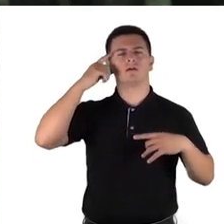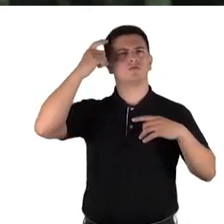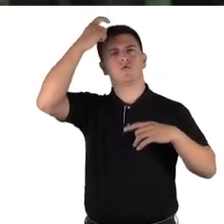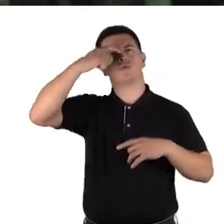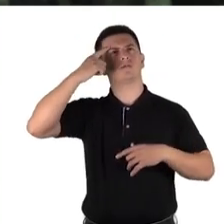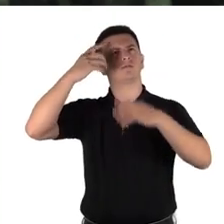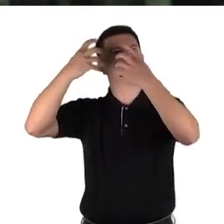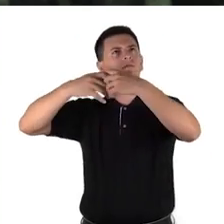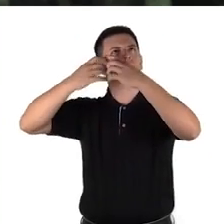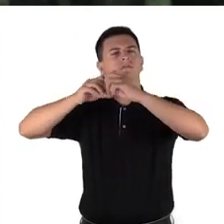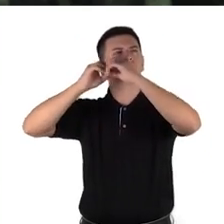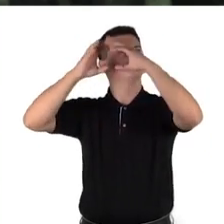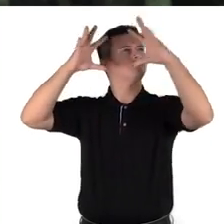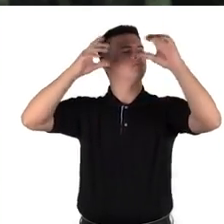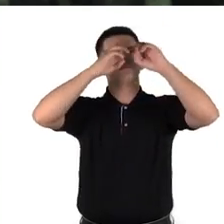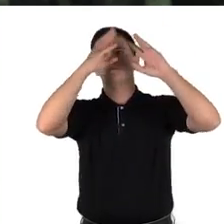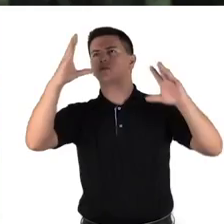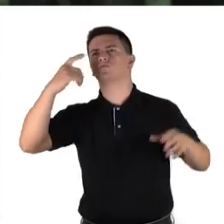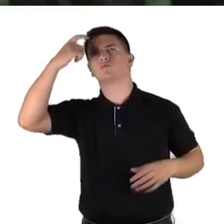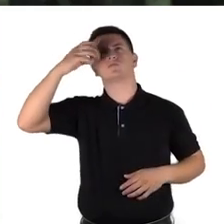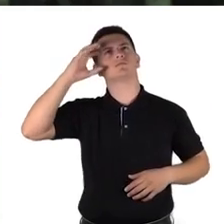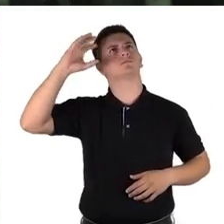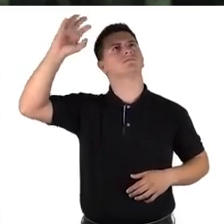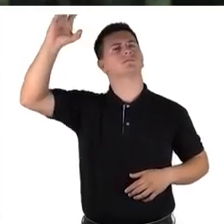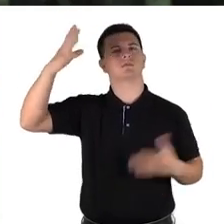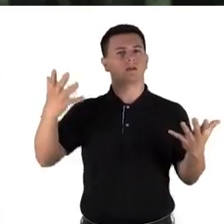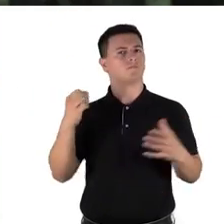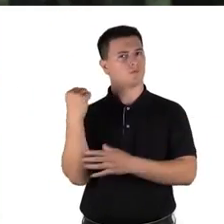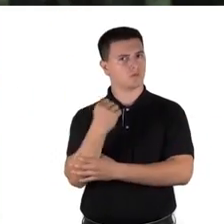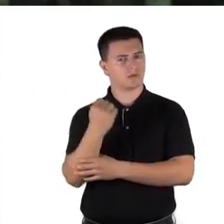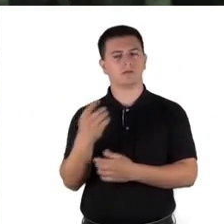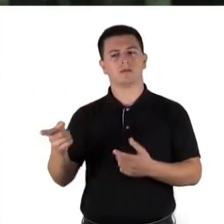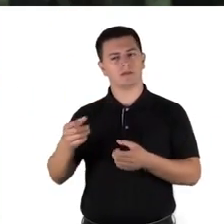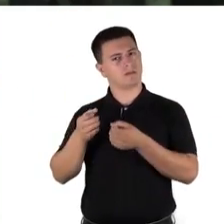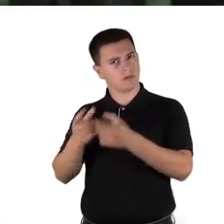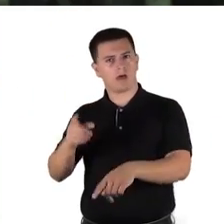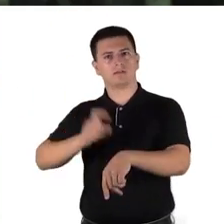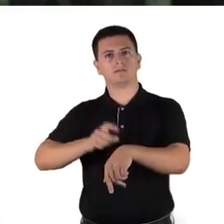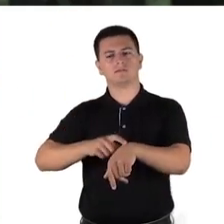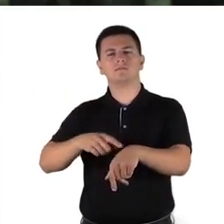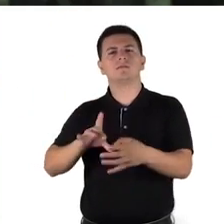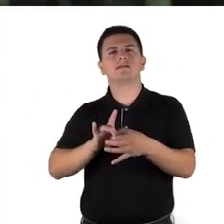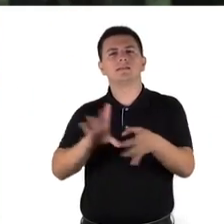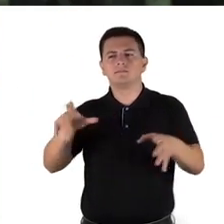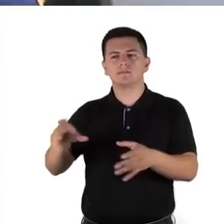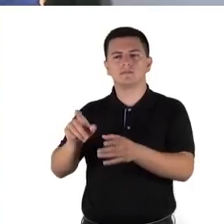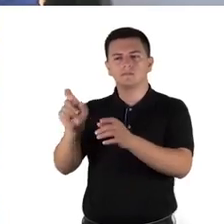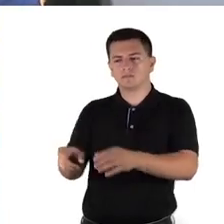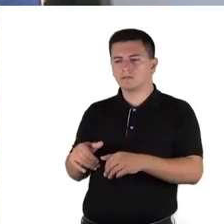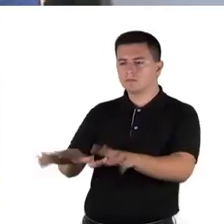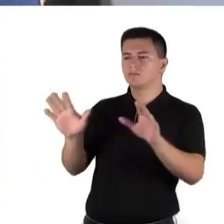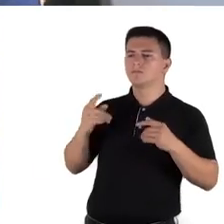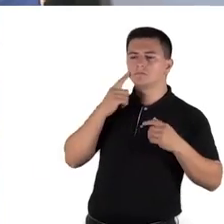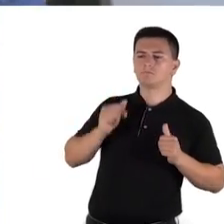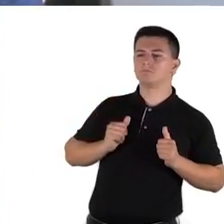una vida tan frenética de hacer tantas cosas al mismo tiempo, también tendemos a hacer lo mismo con los niños y llenar. Pensamos que no tiene que tener